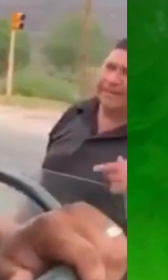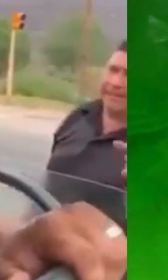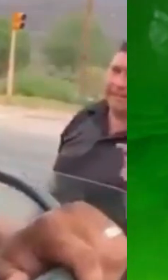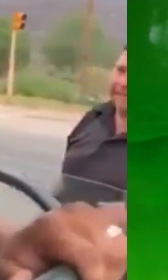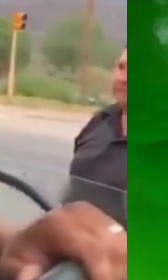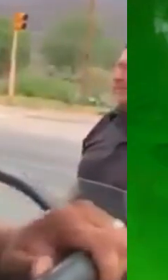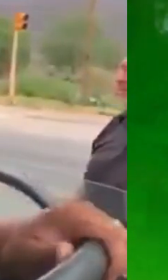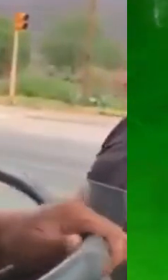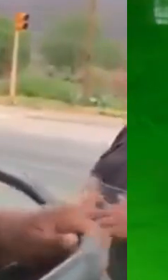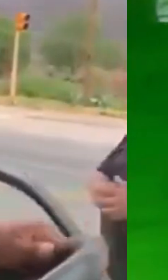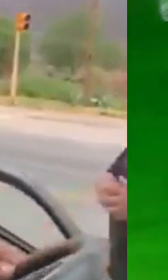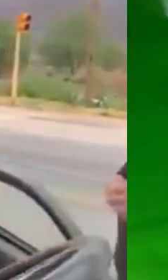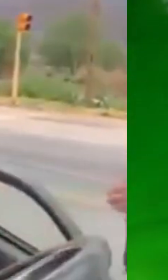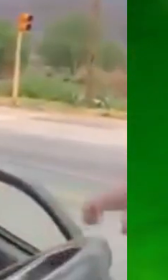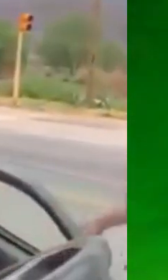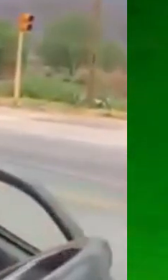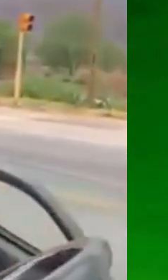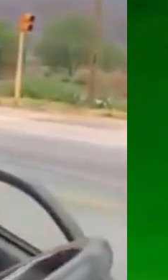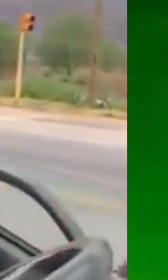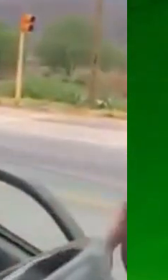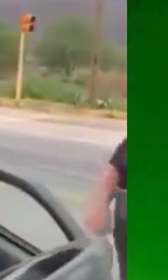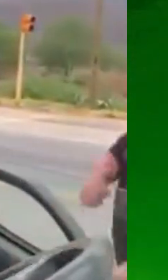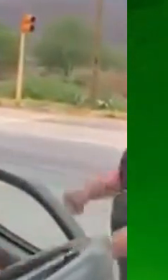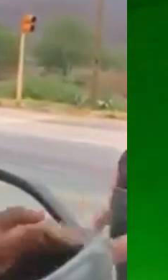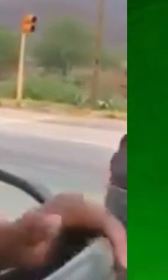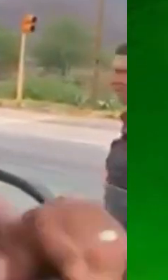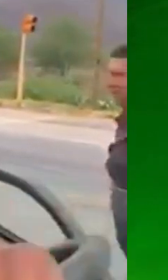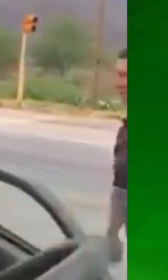comandante, ¿eh? Aquí están. Árale. Dale, voy.